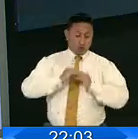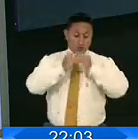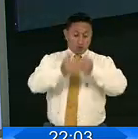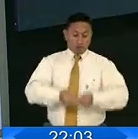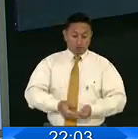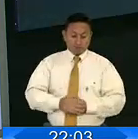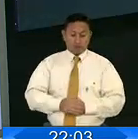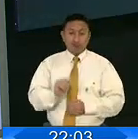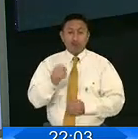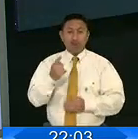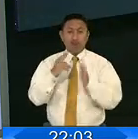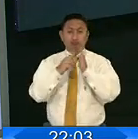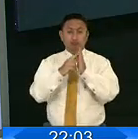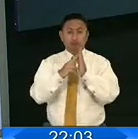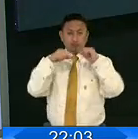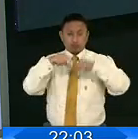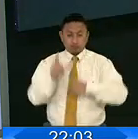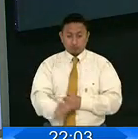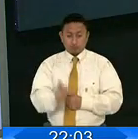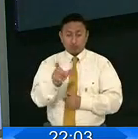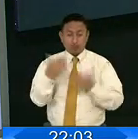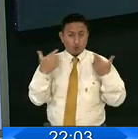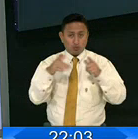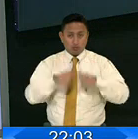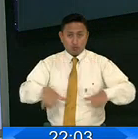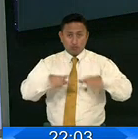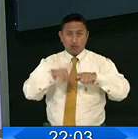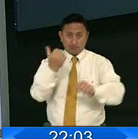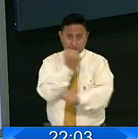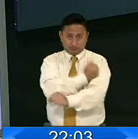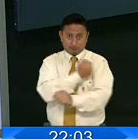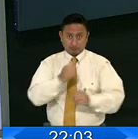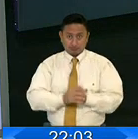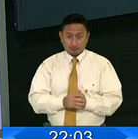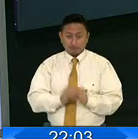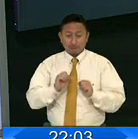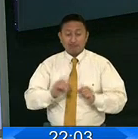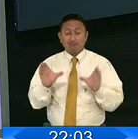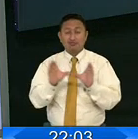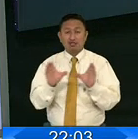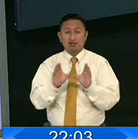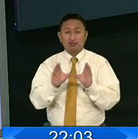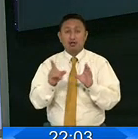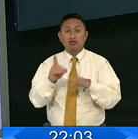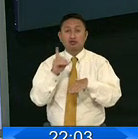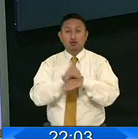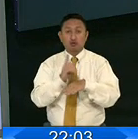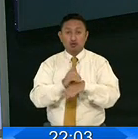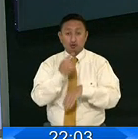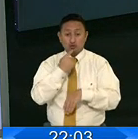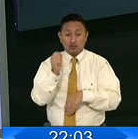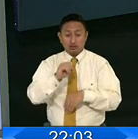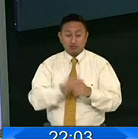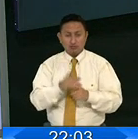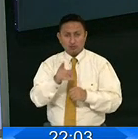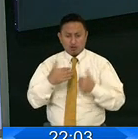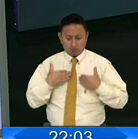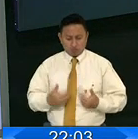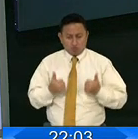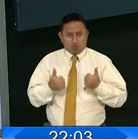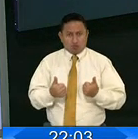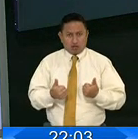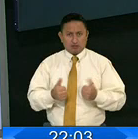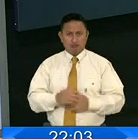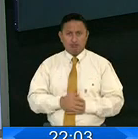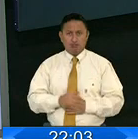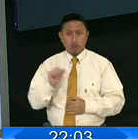único requisito que deben presentar en cualquier punto de inmunización es un certificado médico que garantice que se encuentran en